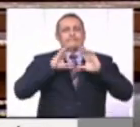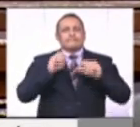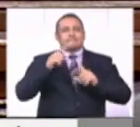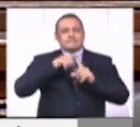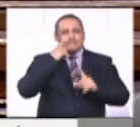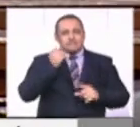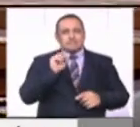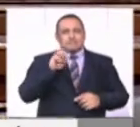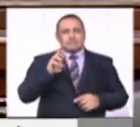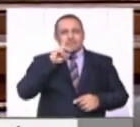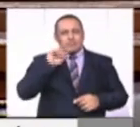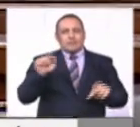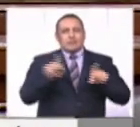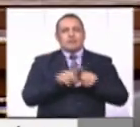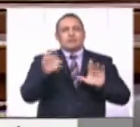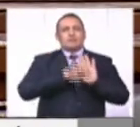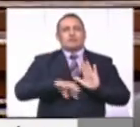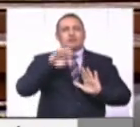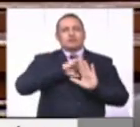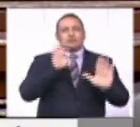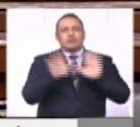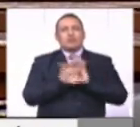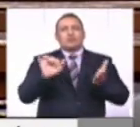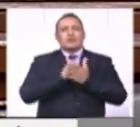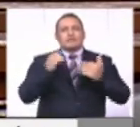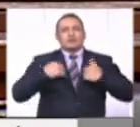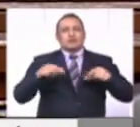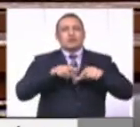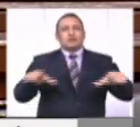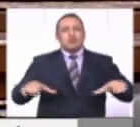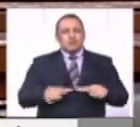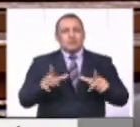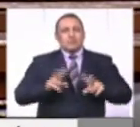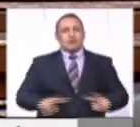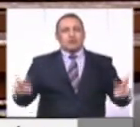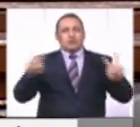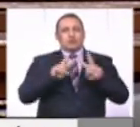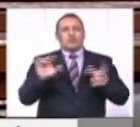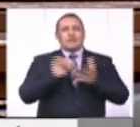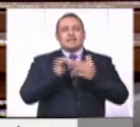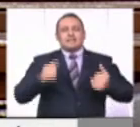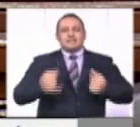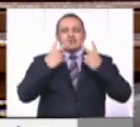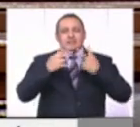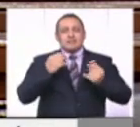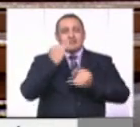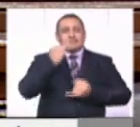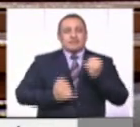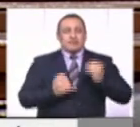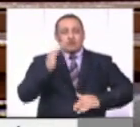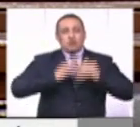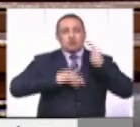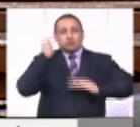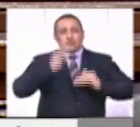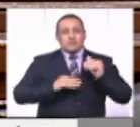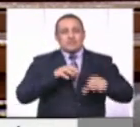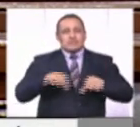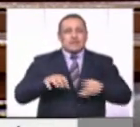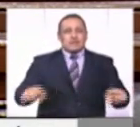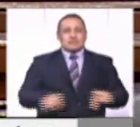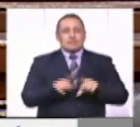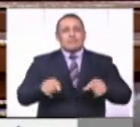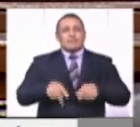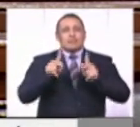María el proyecto de Tía María tiene una Represa arriba que cuando eso si se termina de construir cuando se haga y cuando